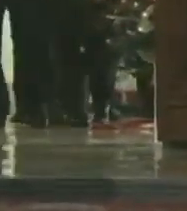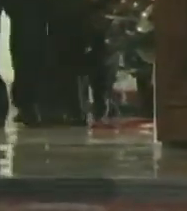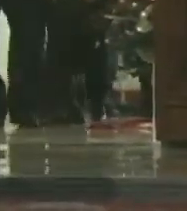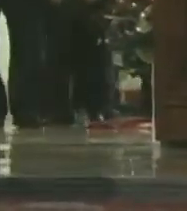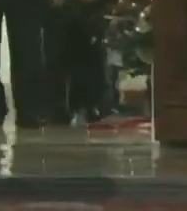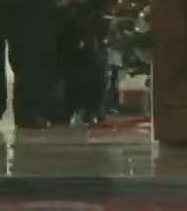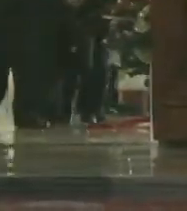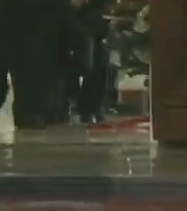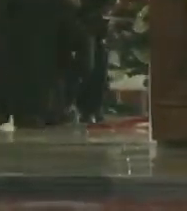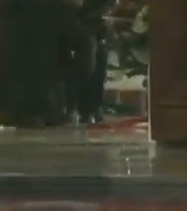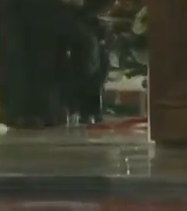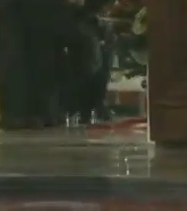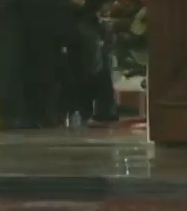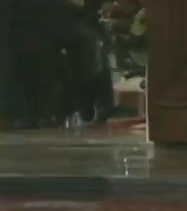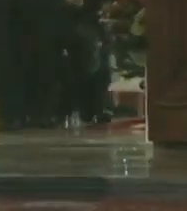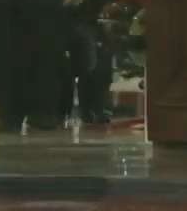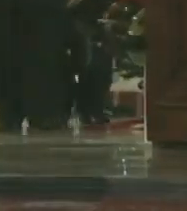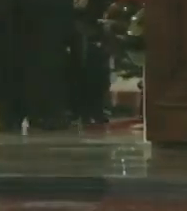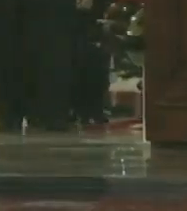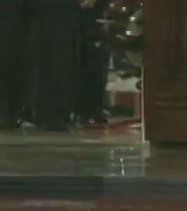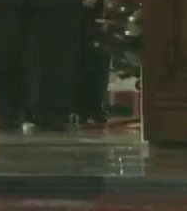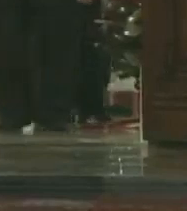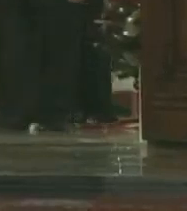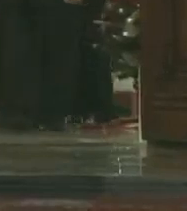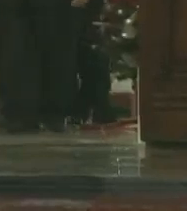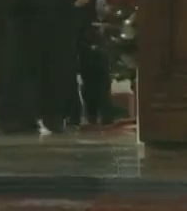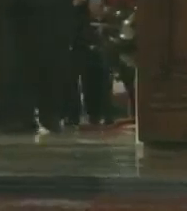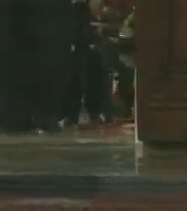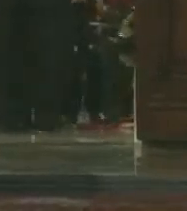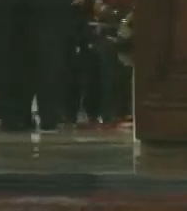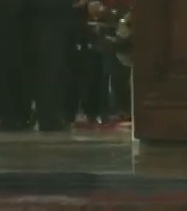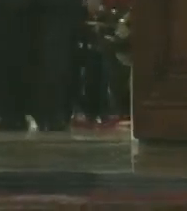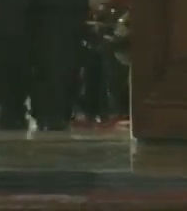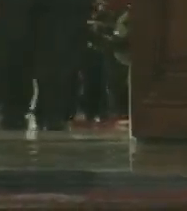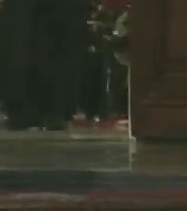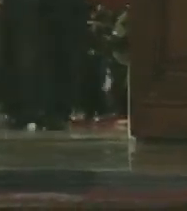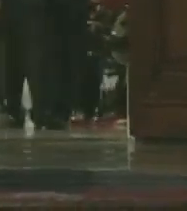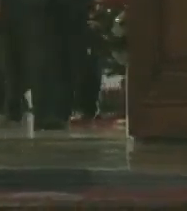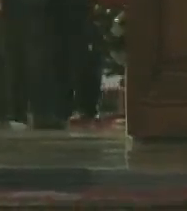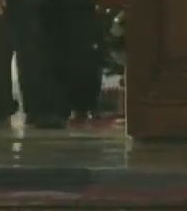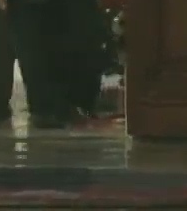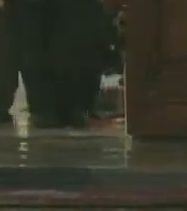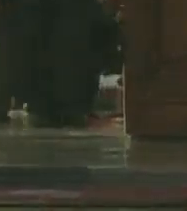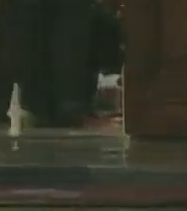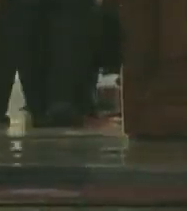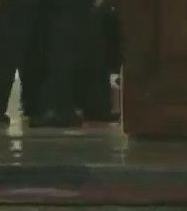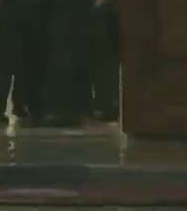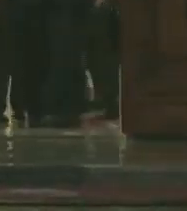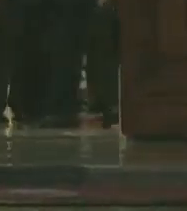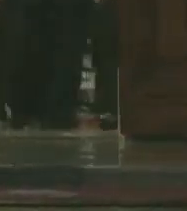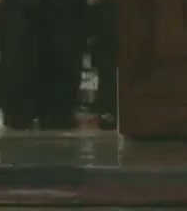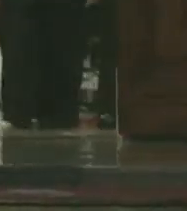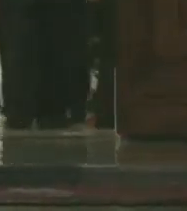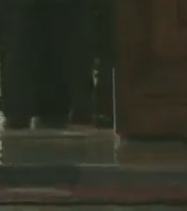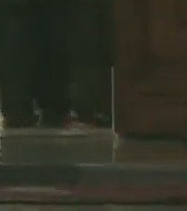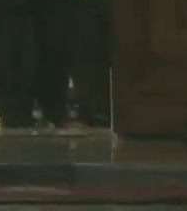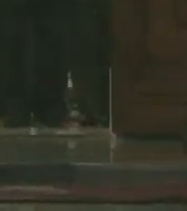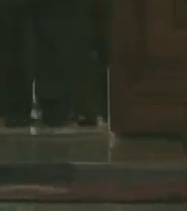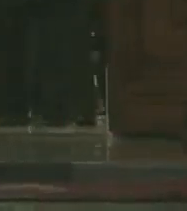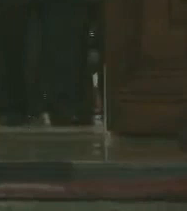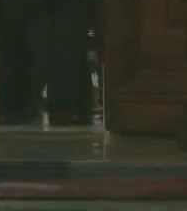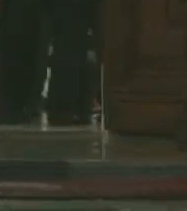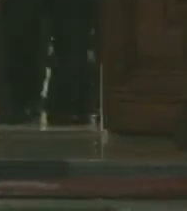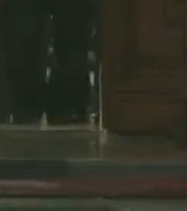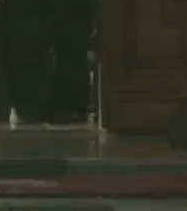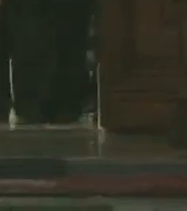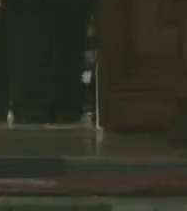sus pueblos. Salud, educación, energía, ciencia y tecnología, así como agricultura, alimentación, deporte y